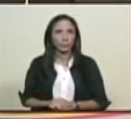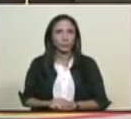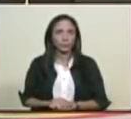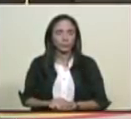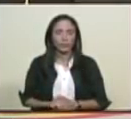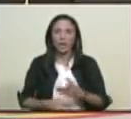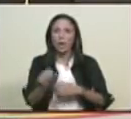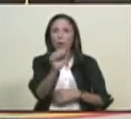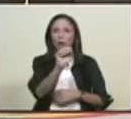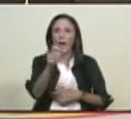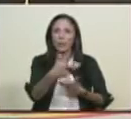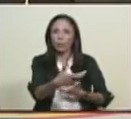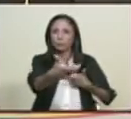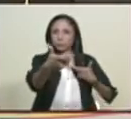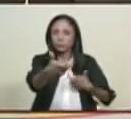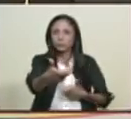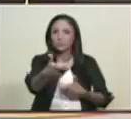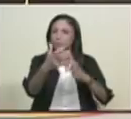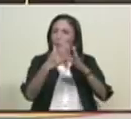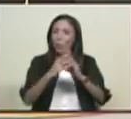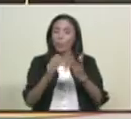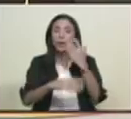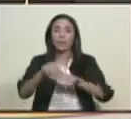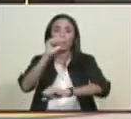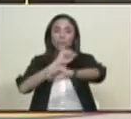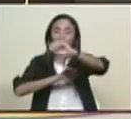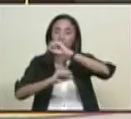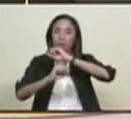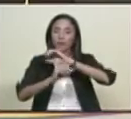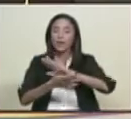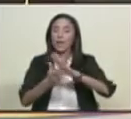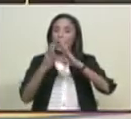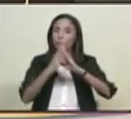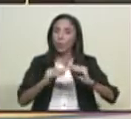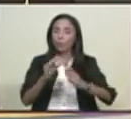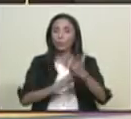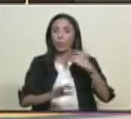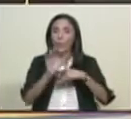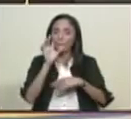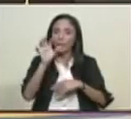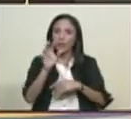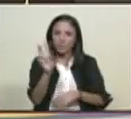listos, pero para defender la soberanía frente al imperialismo norteamericano.